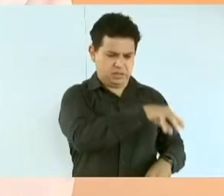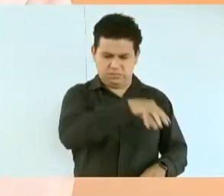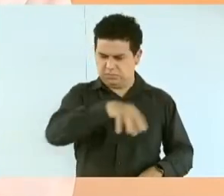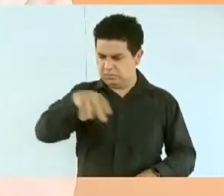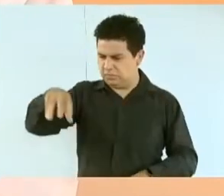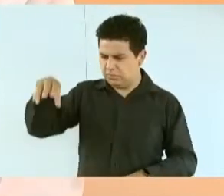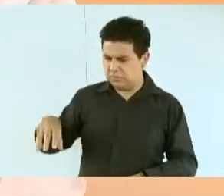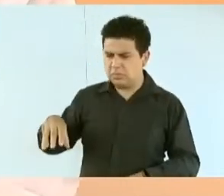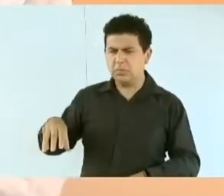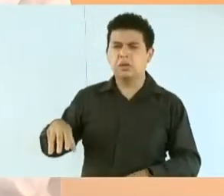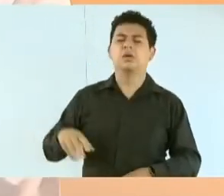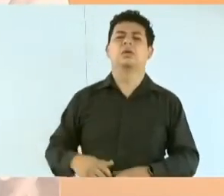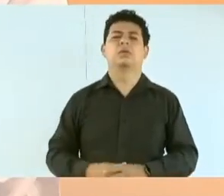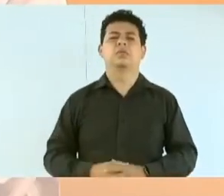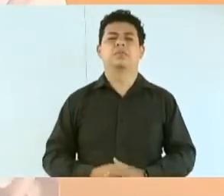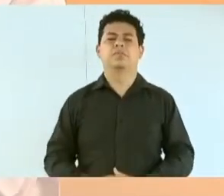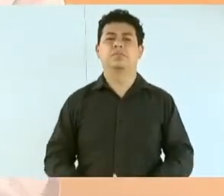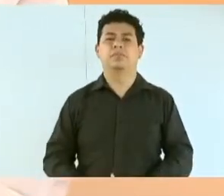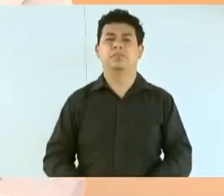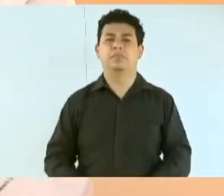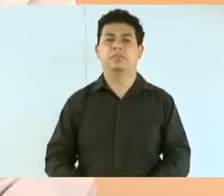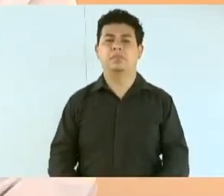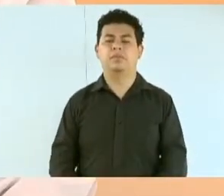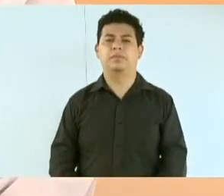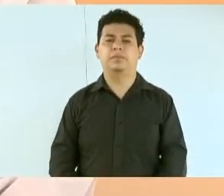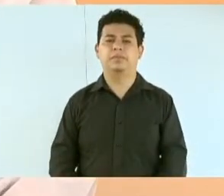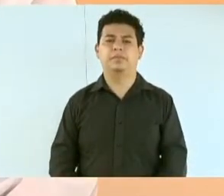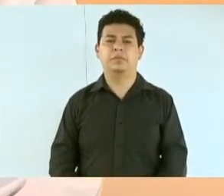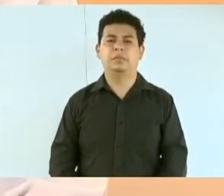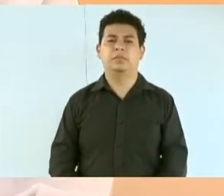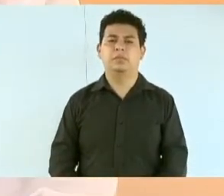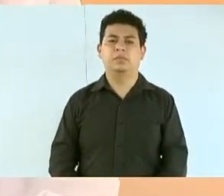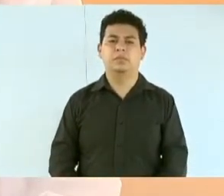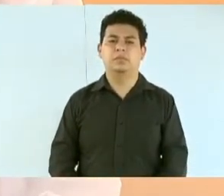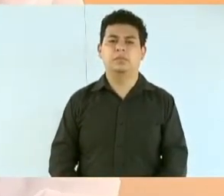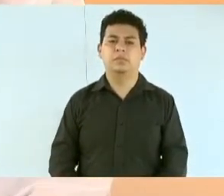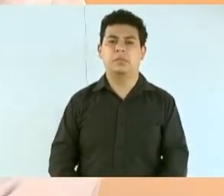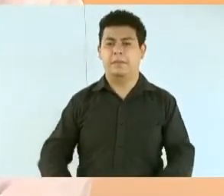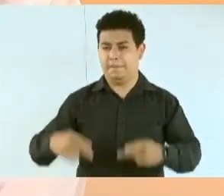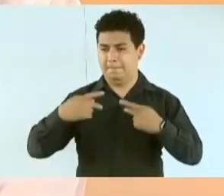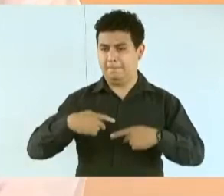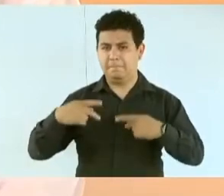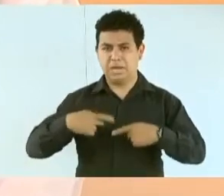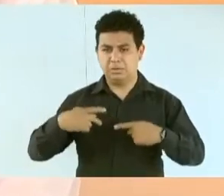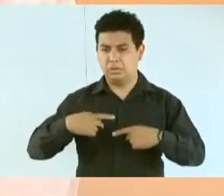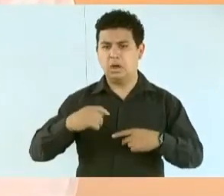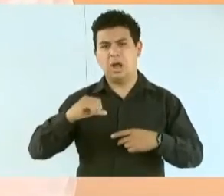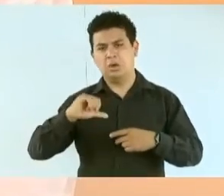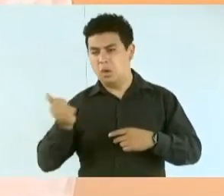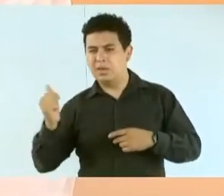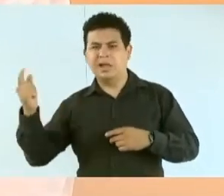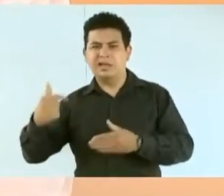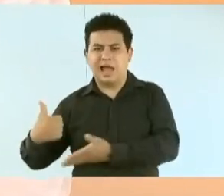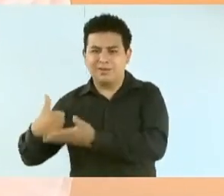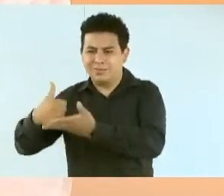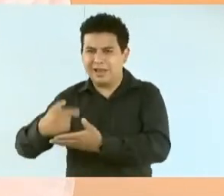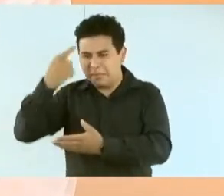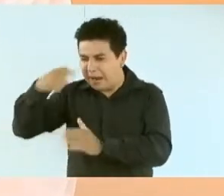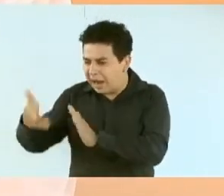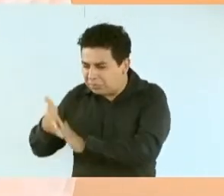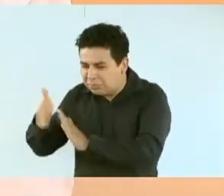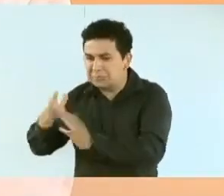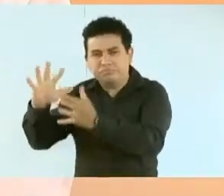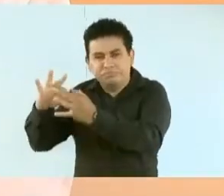a los técnicos que ayudan con asesoría, a